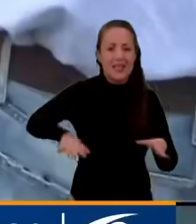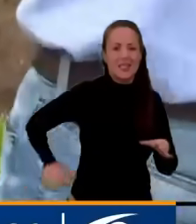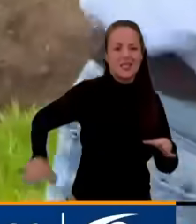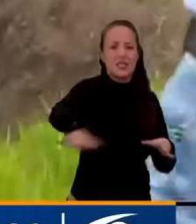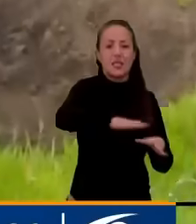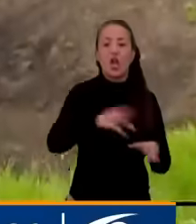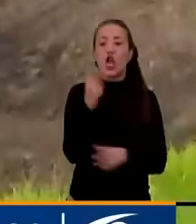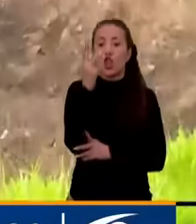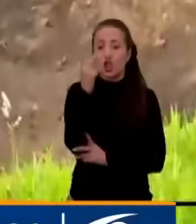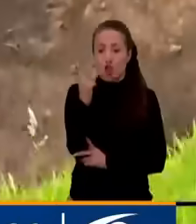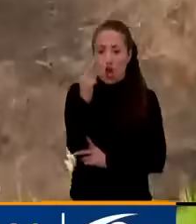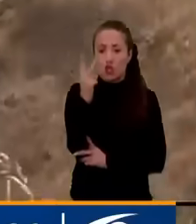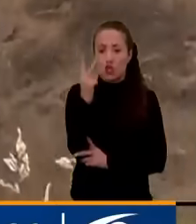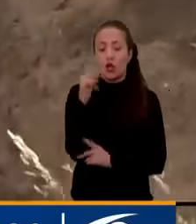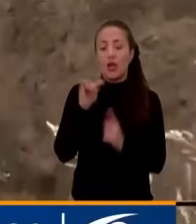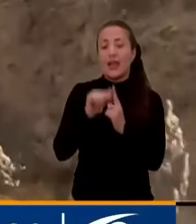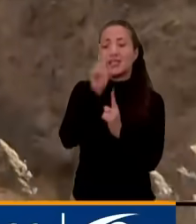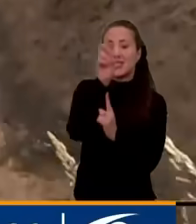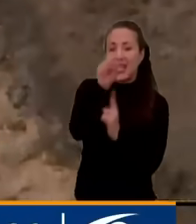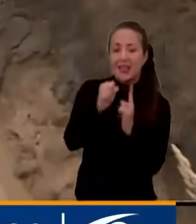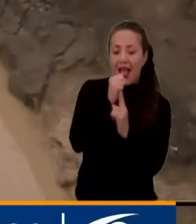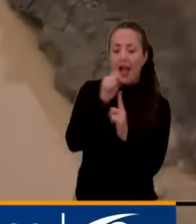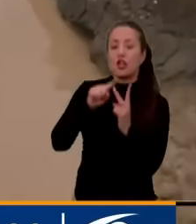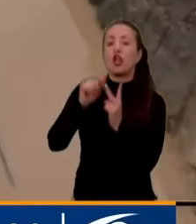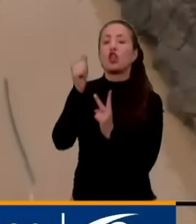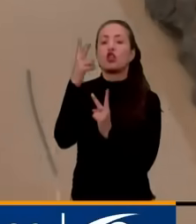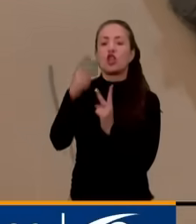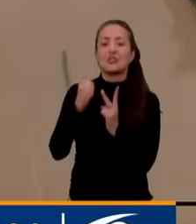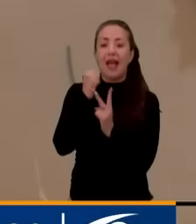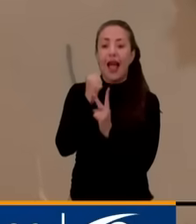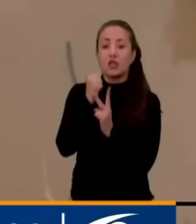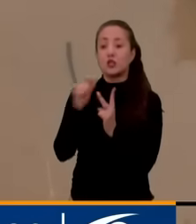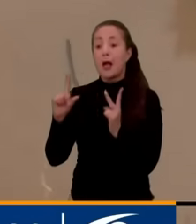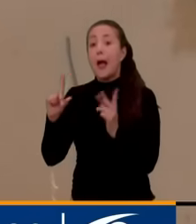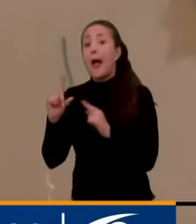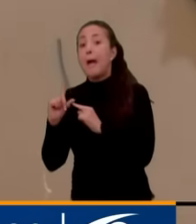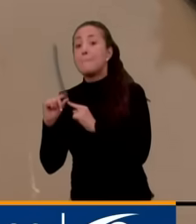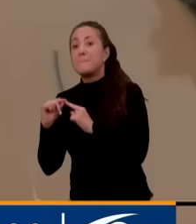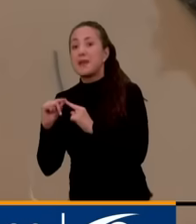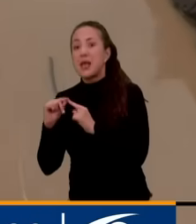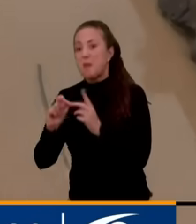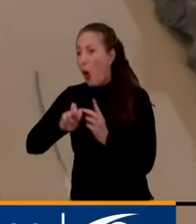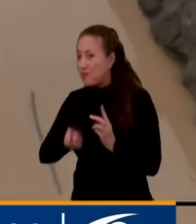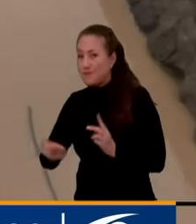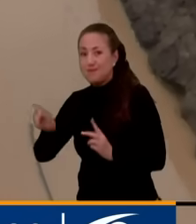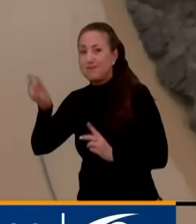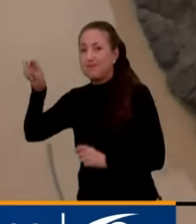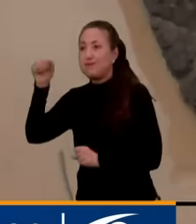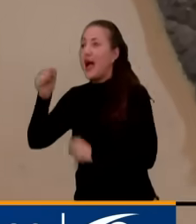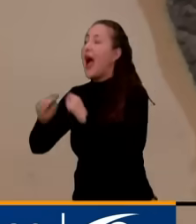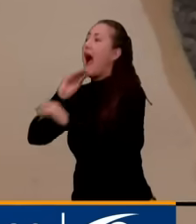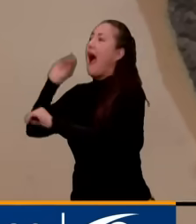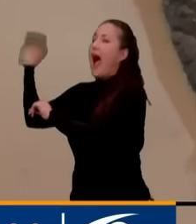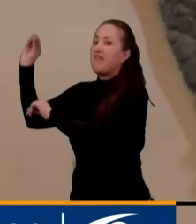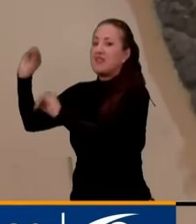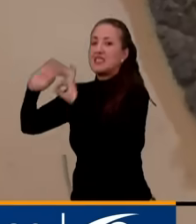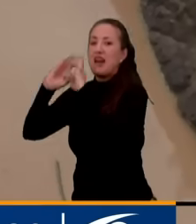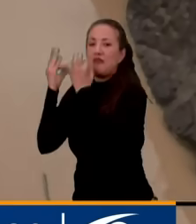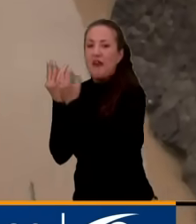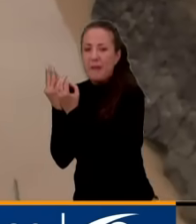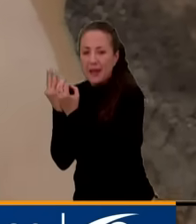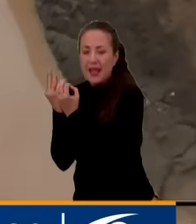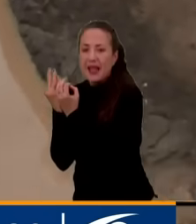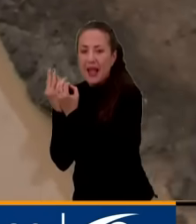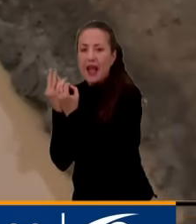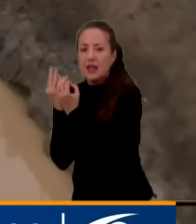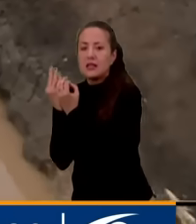de los menores uno de 7 años otro de 12 años su primo sale rápidamente hasta su casa avisarle a sus familiares quienes al llegar